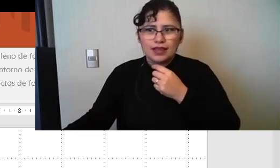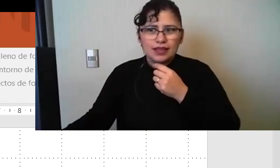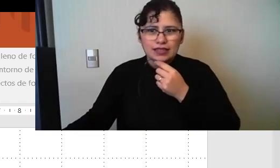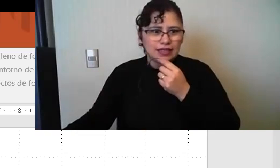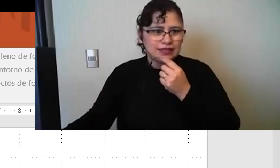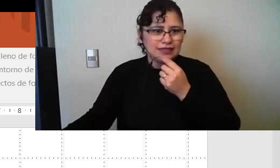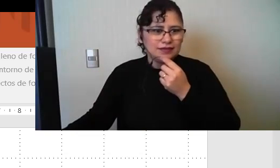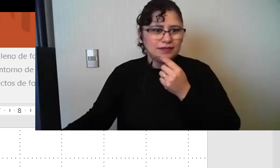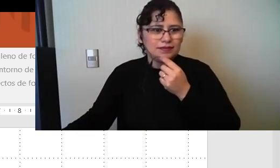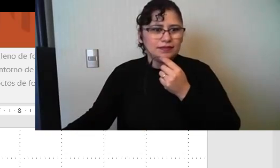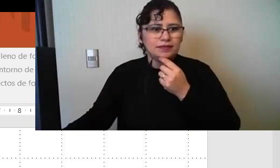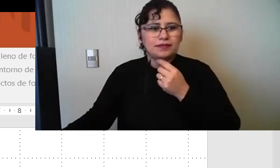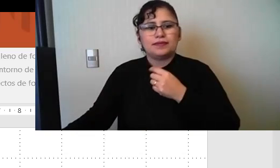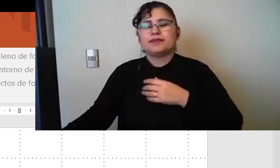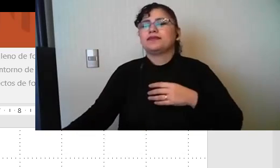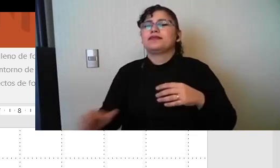Gracias.